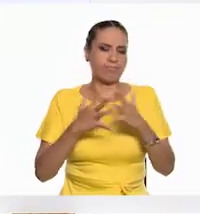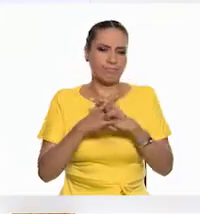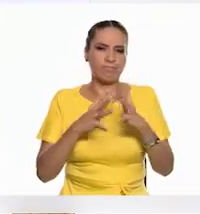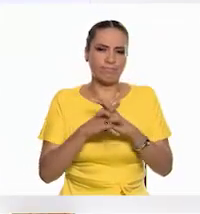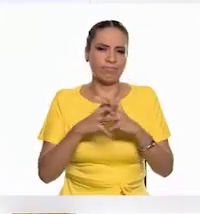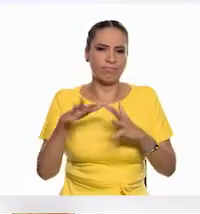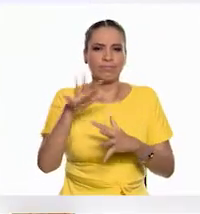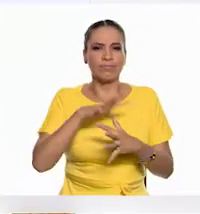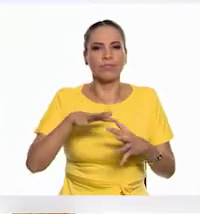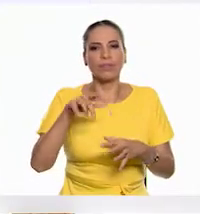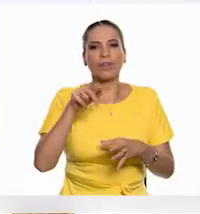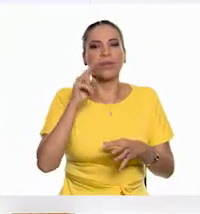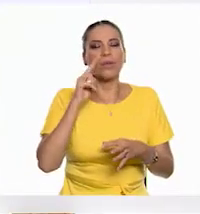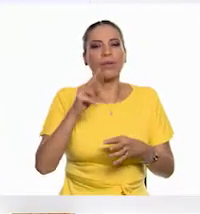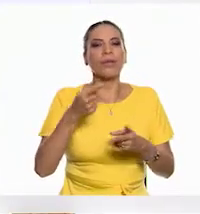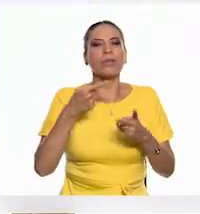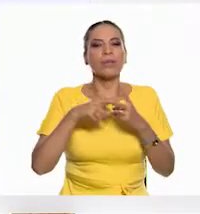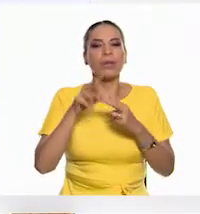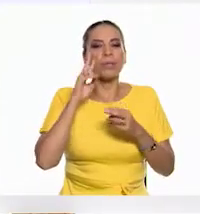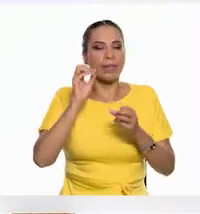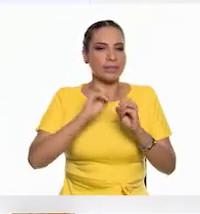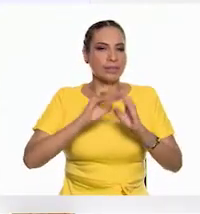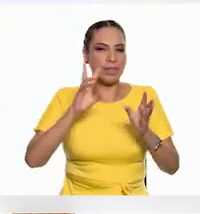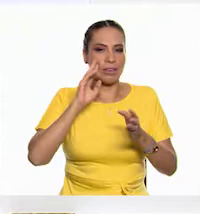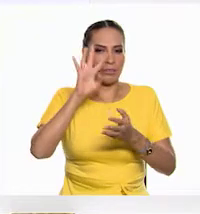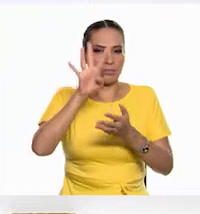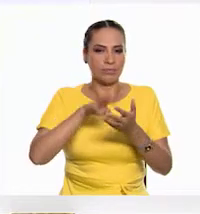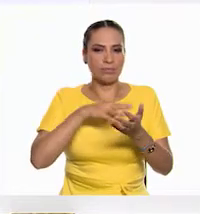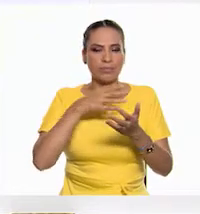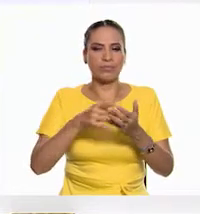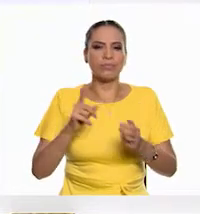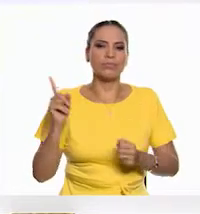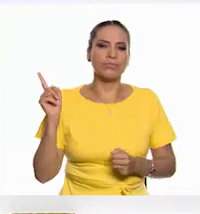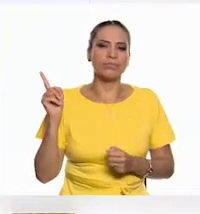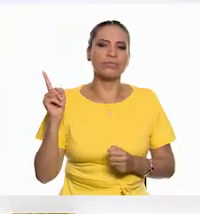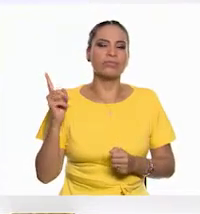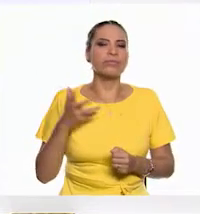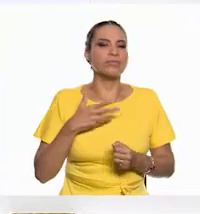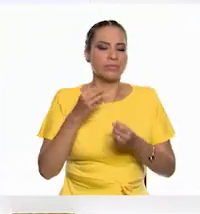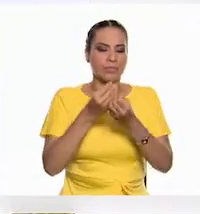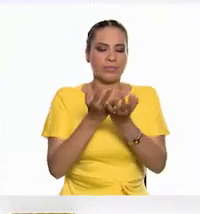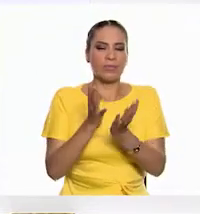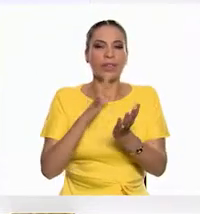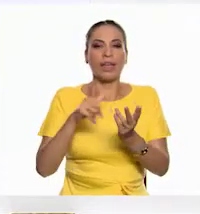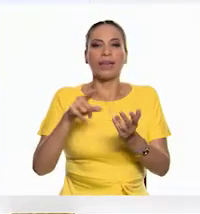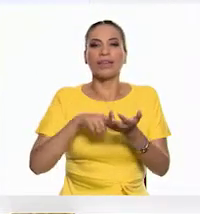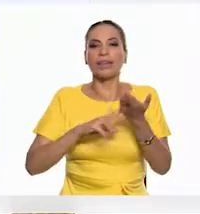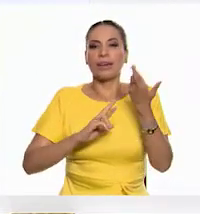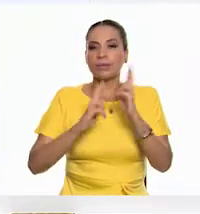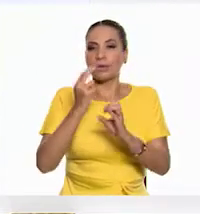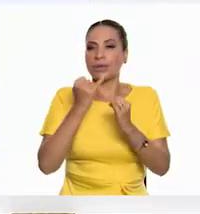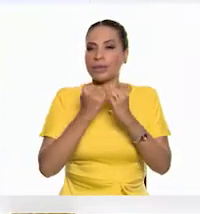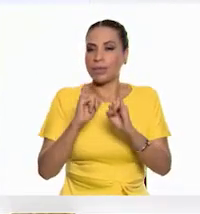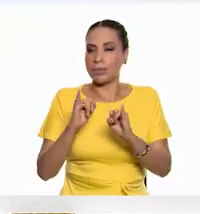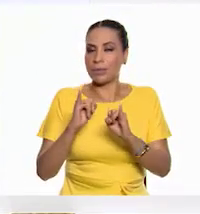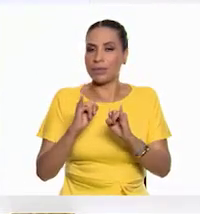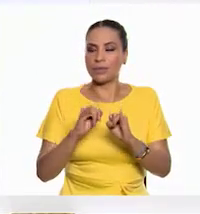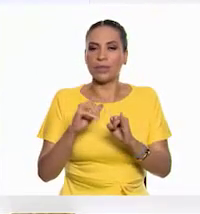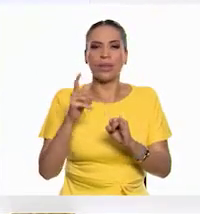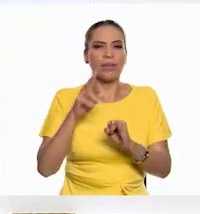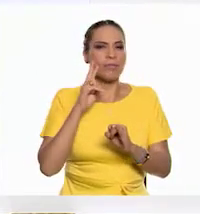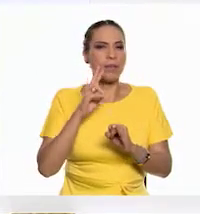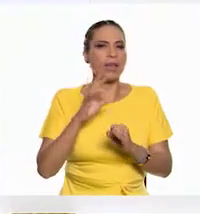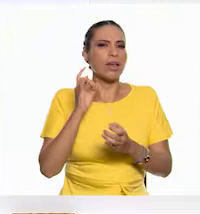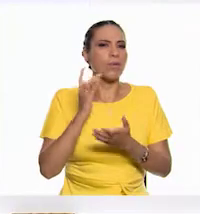este organizador gráfico nos queda más claro la multicausalidad que tuvo la Revolución de Independencia. al parecer